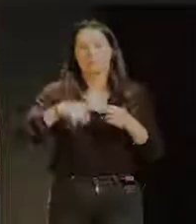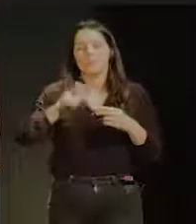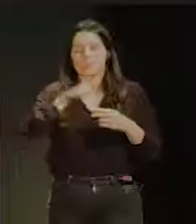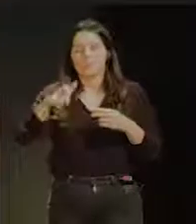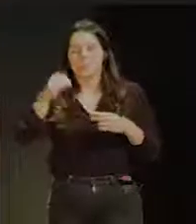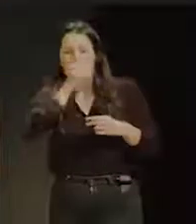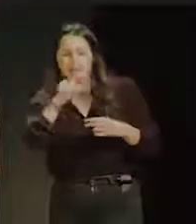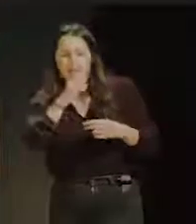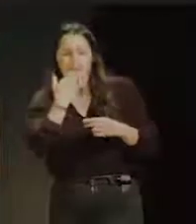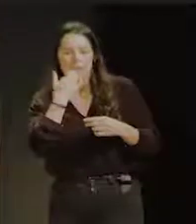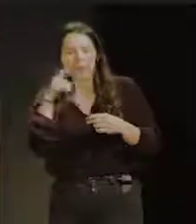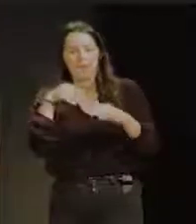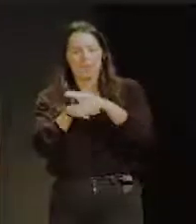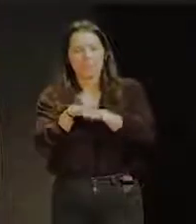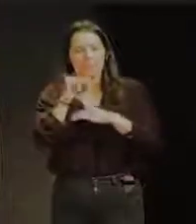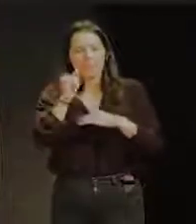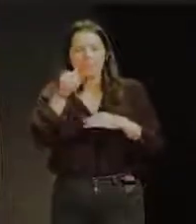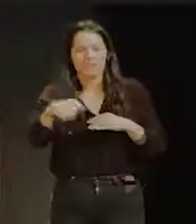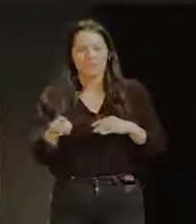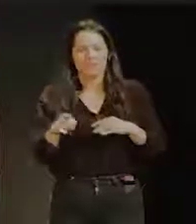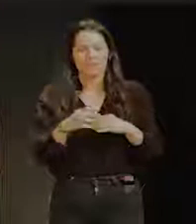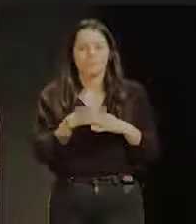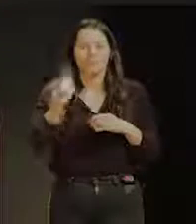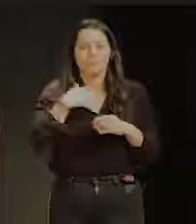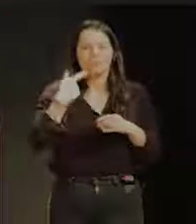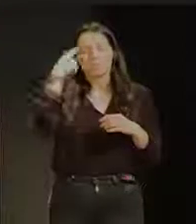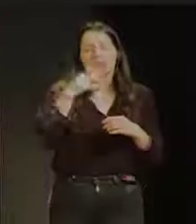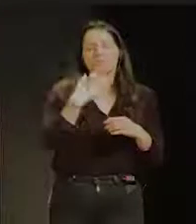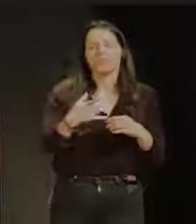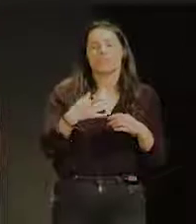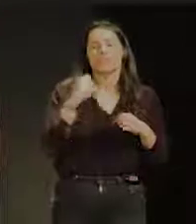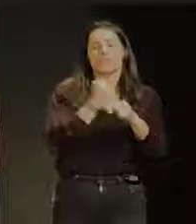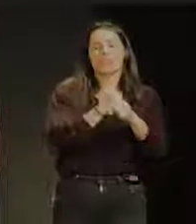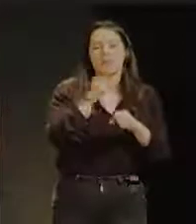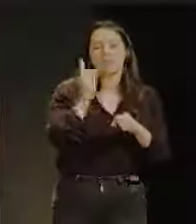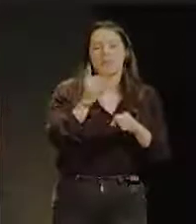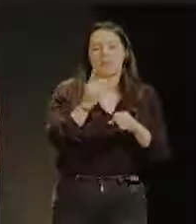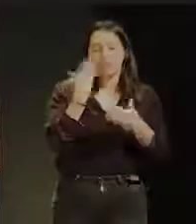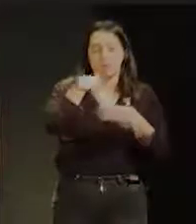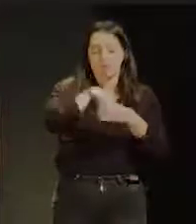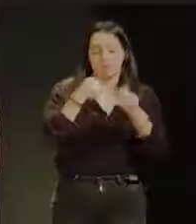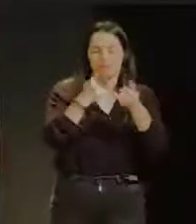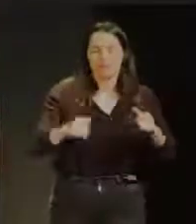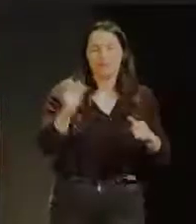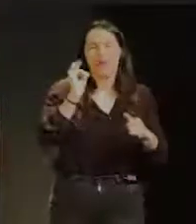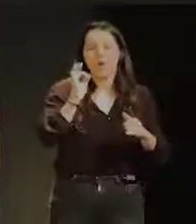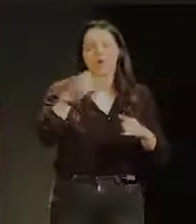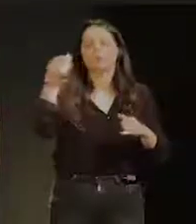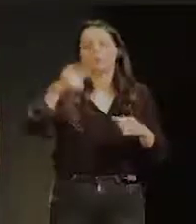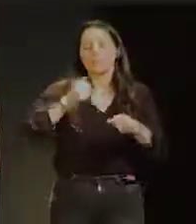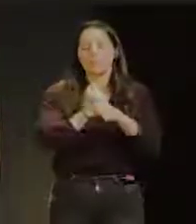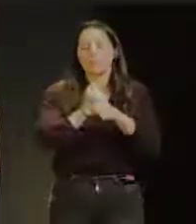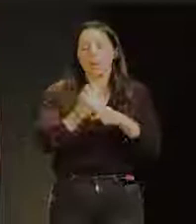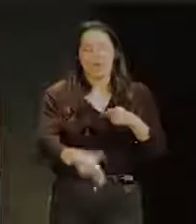etcétera. Pero si hay algún trabajo que no solo sea con el lugar o el evento, sino de puente con colectivos de personas